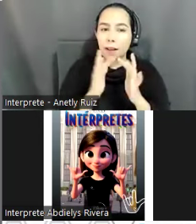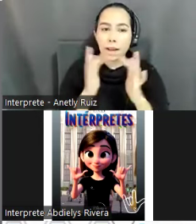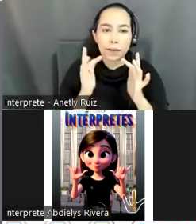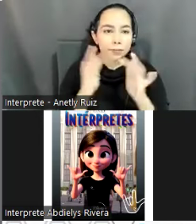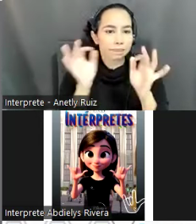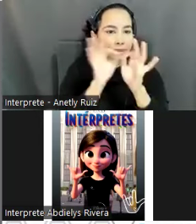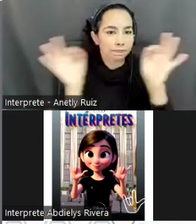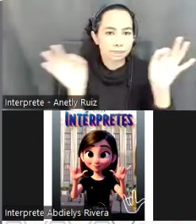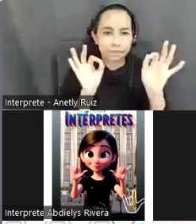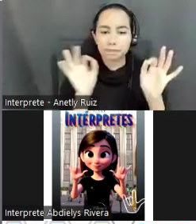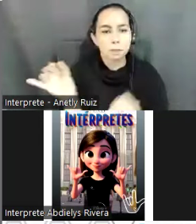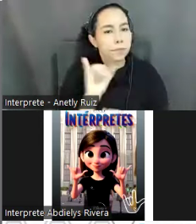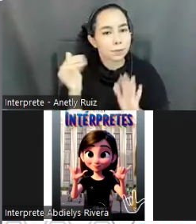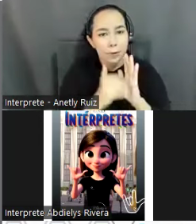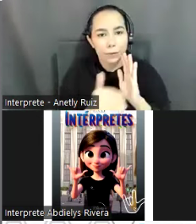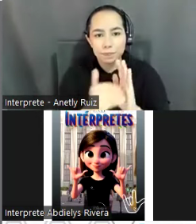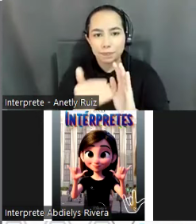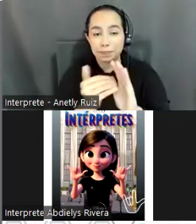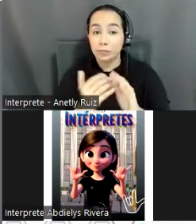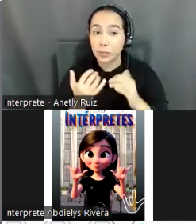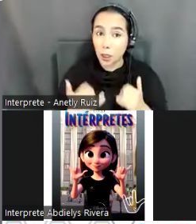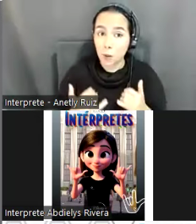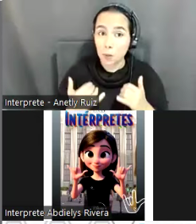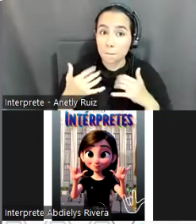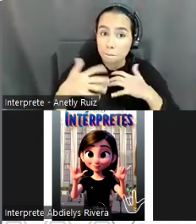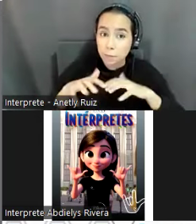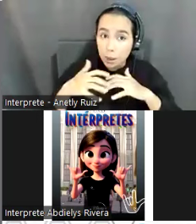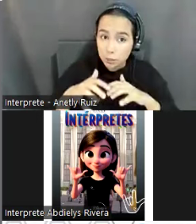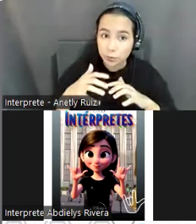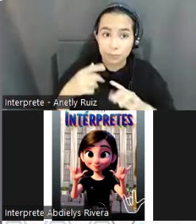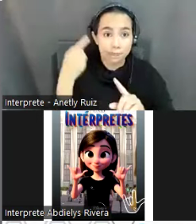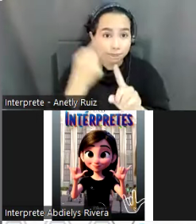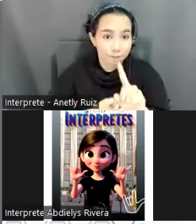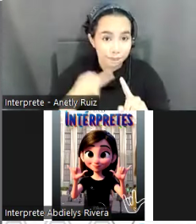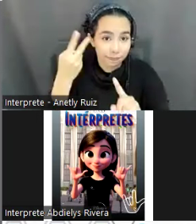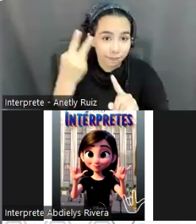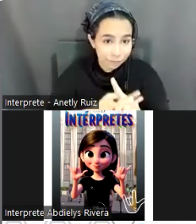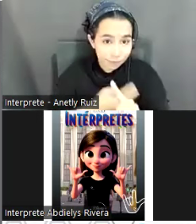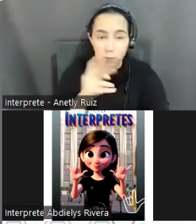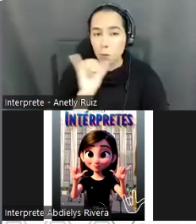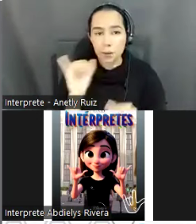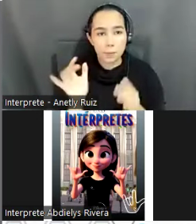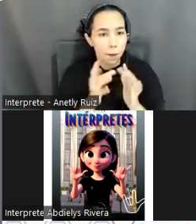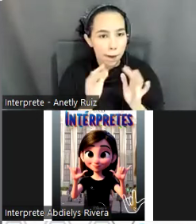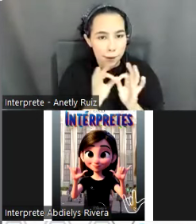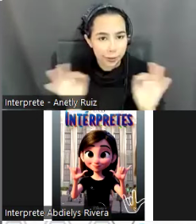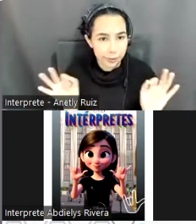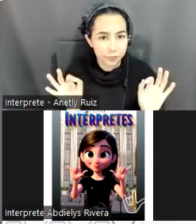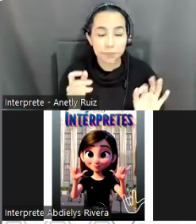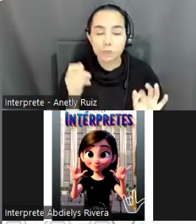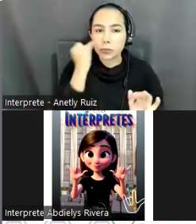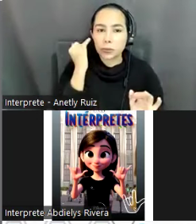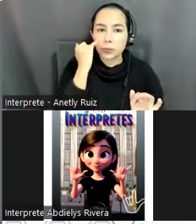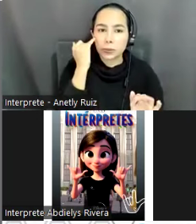para todas las reuniones, inclusive para los próximos dos bloques del mes de abril y de mayo. Si no le llegan las